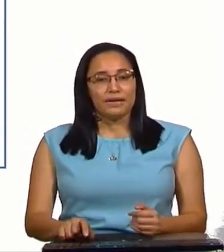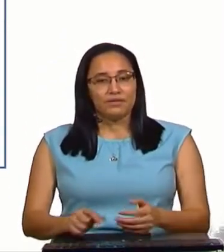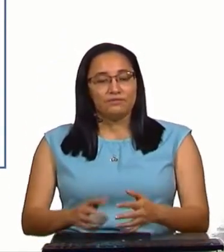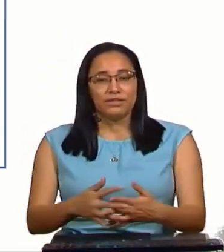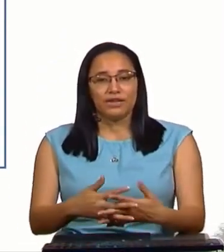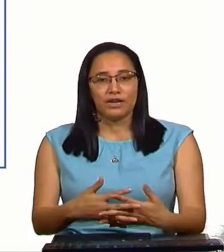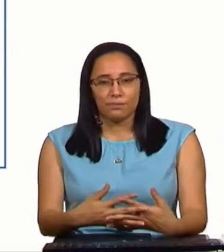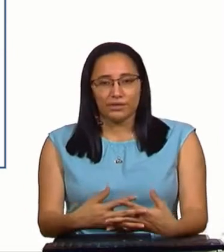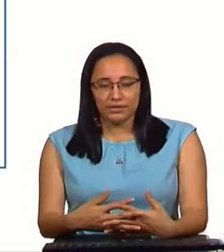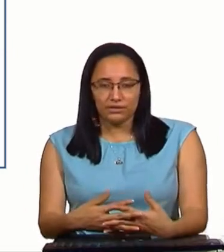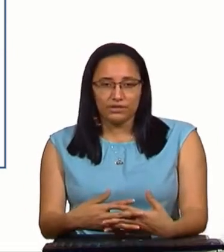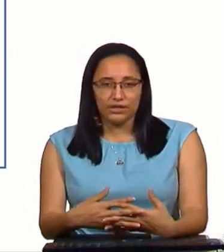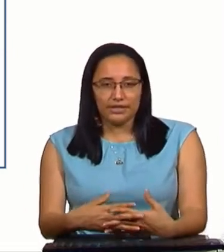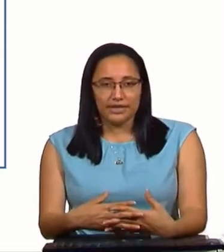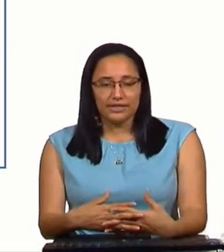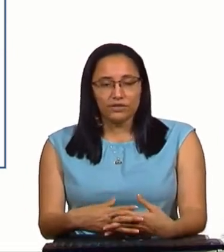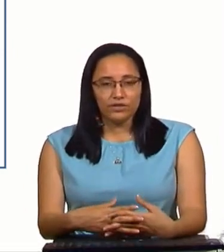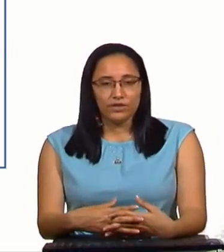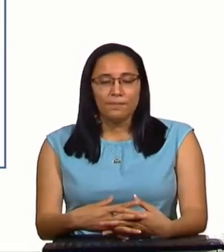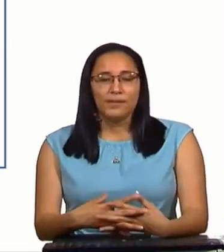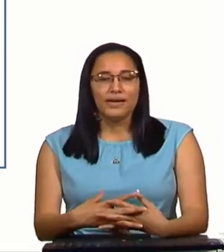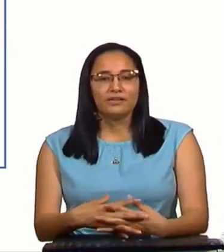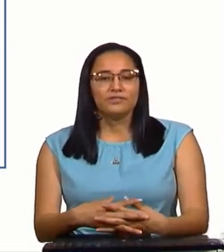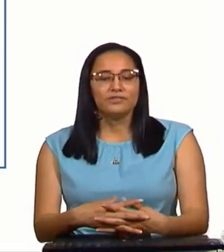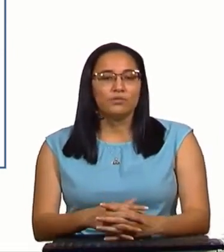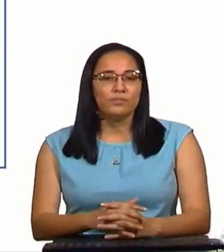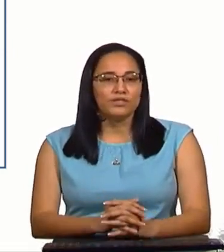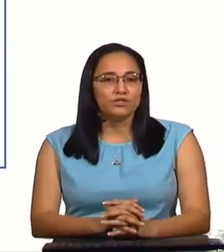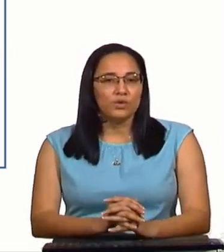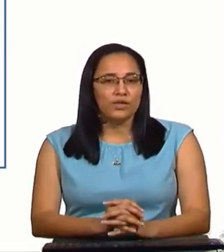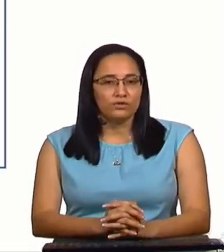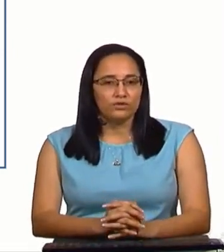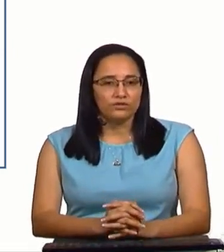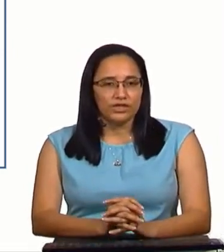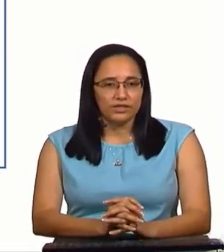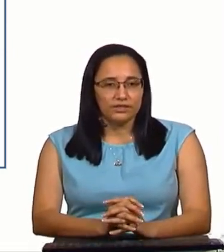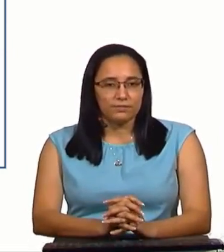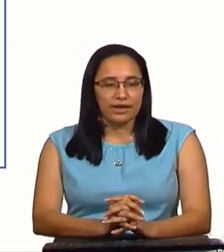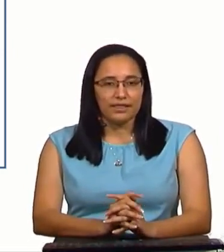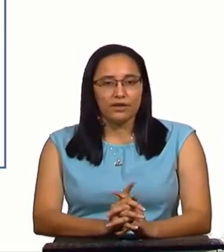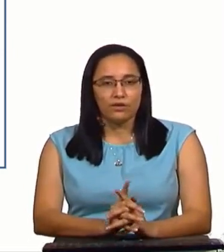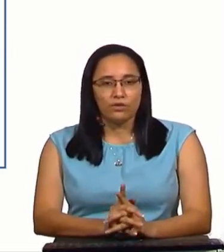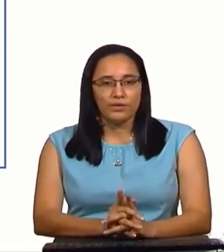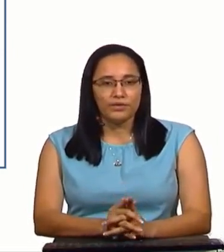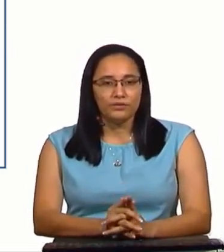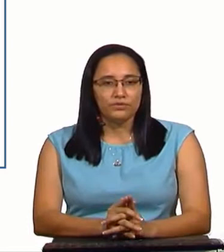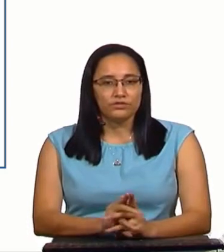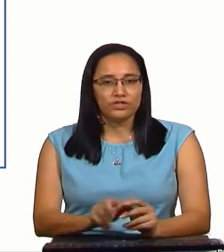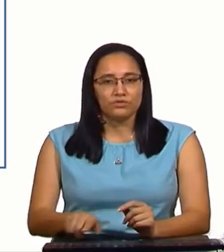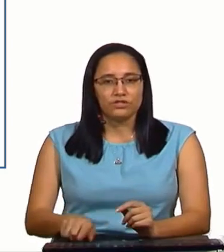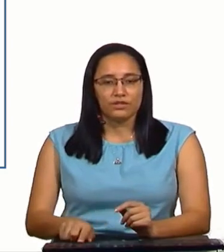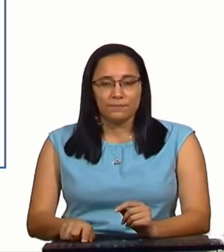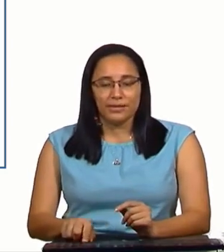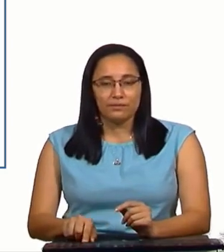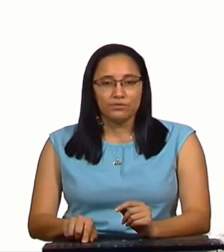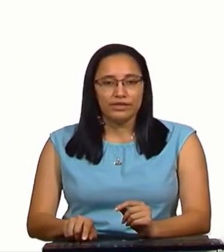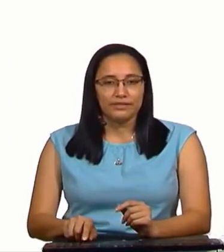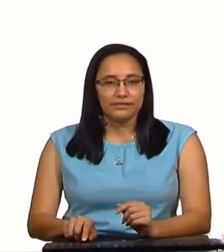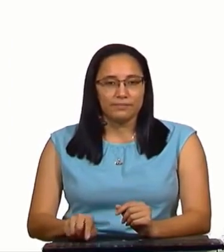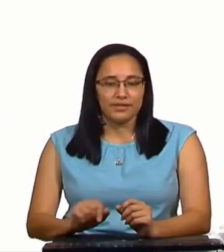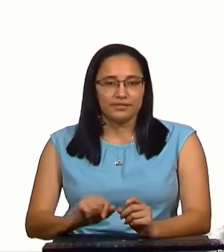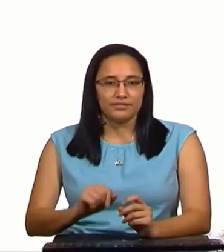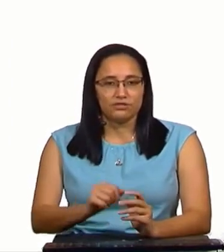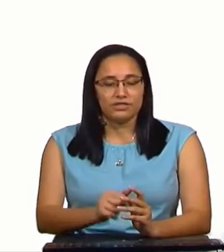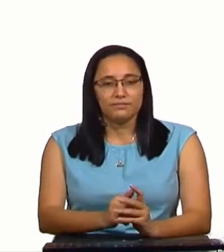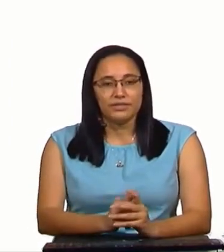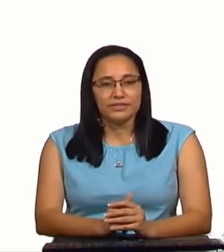bien, para verificar lo aprendido del día de hoy, van a resolver en su cuaderno lo siguiente. Van a dar o pedir un consejo usando el verbo